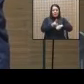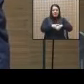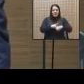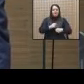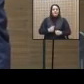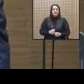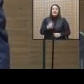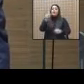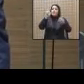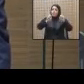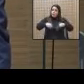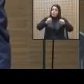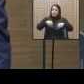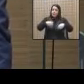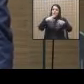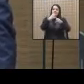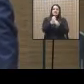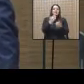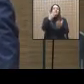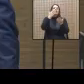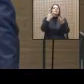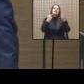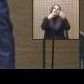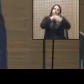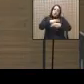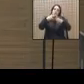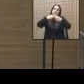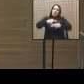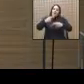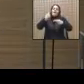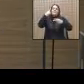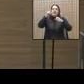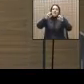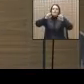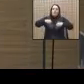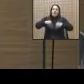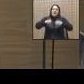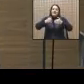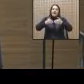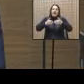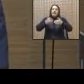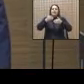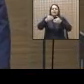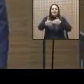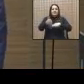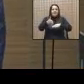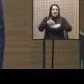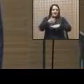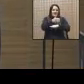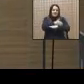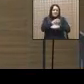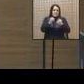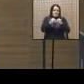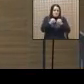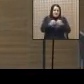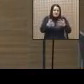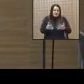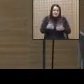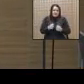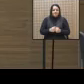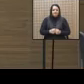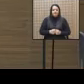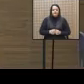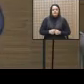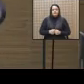Y les puedo conceder interrupción para que, digamos, vayamos adelantando. Porque aquí, más allá